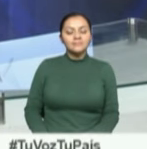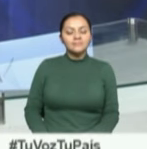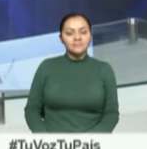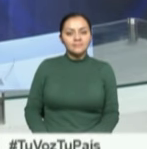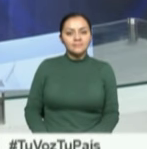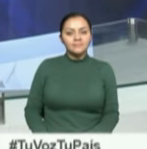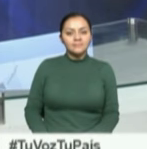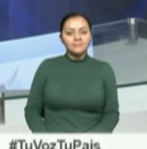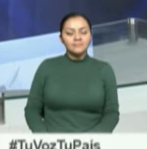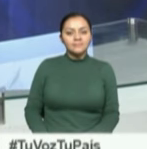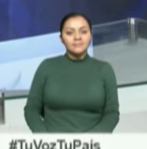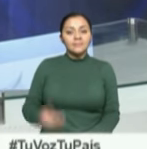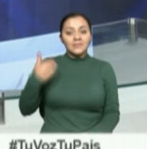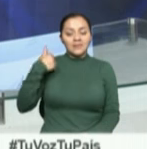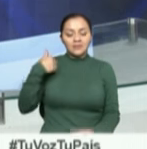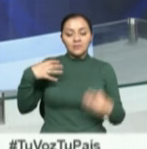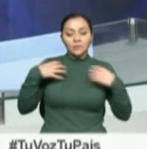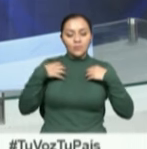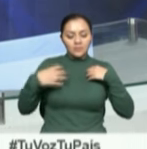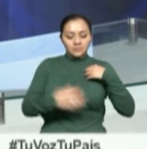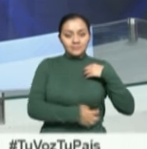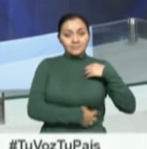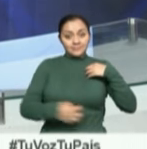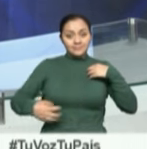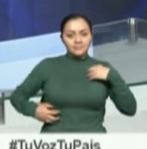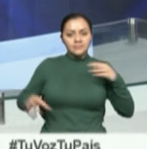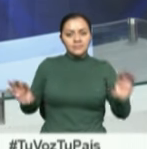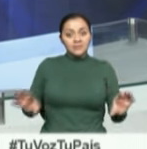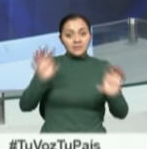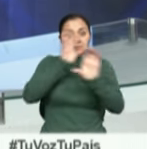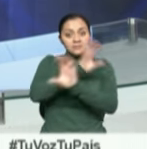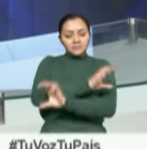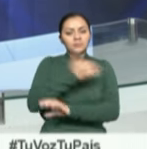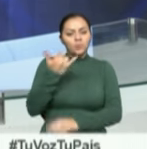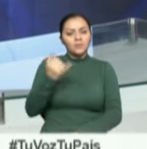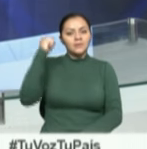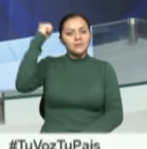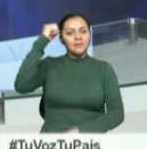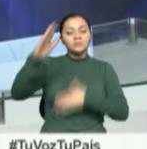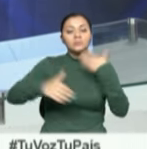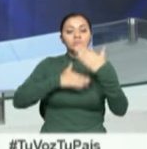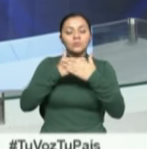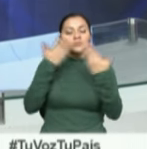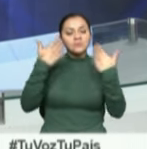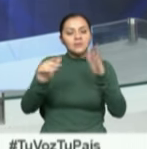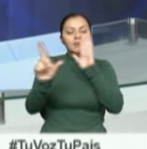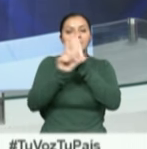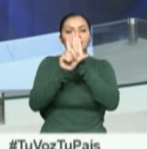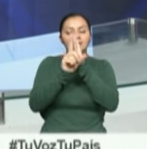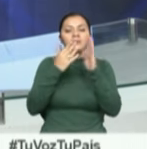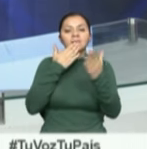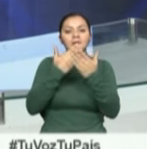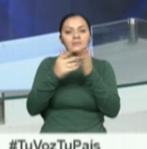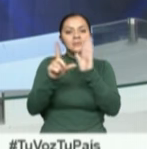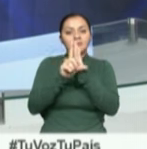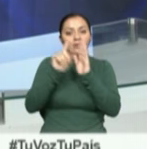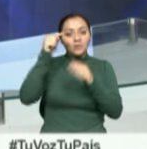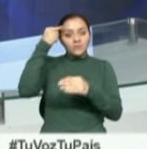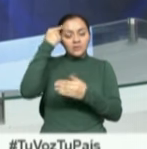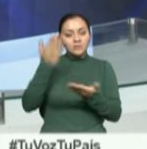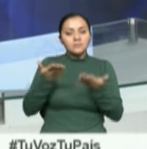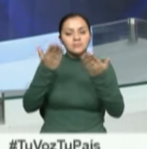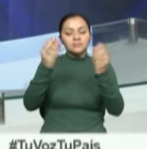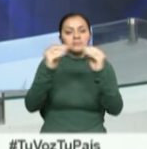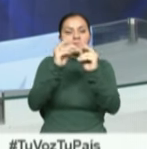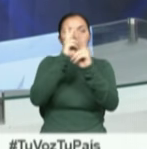El acceso a un trasplante de órganos en el Ecuador ahora es un derecho de todos gracias a las leyes impulsadas por el gobierno nacional que amparan